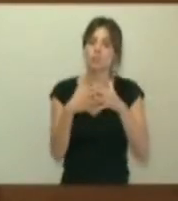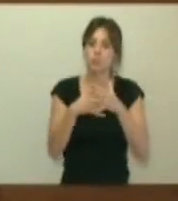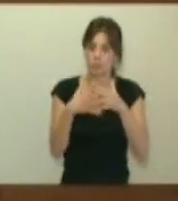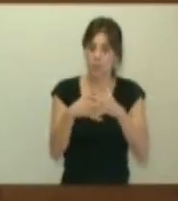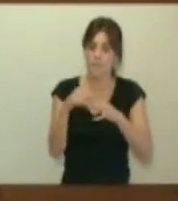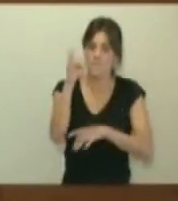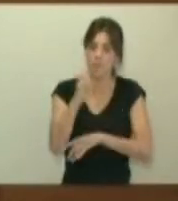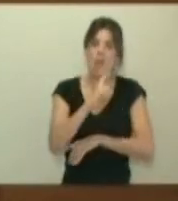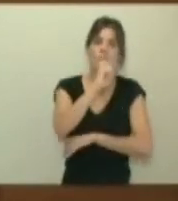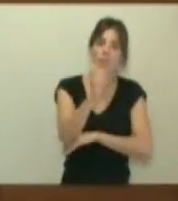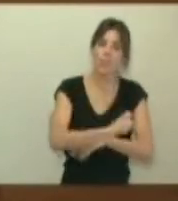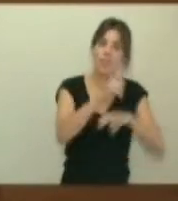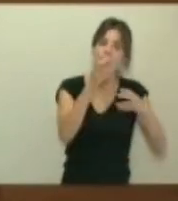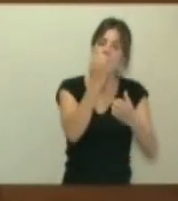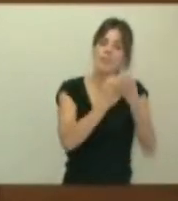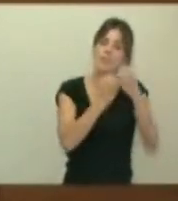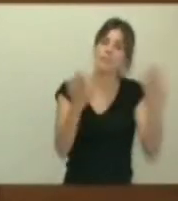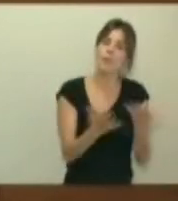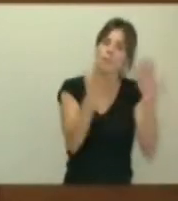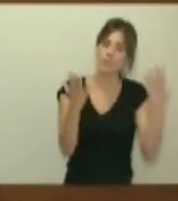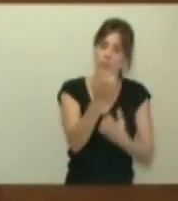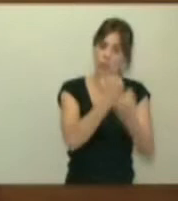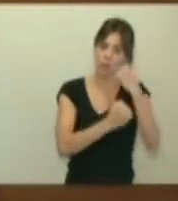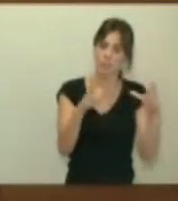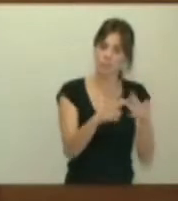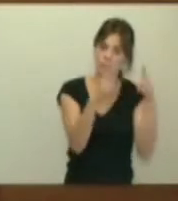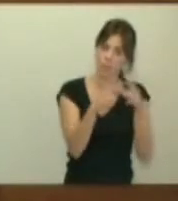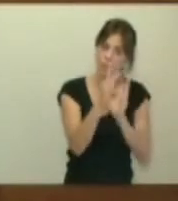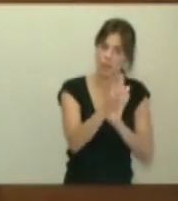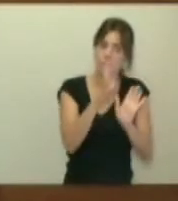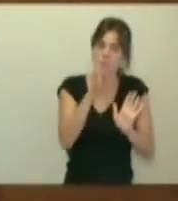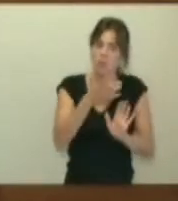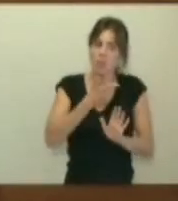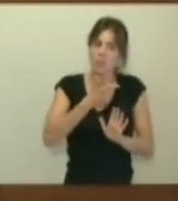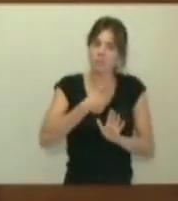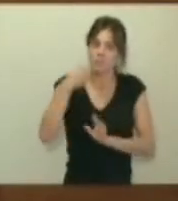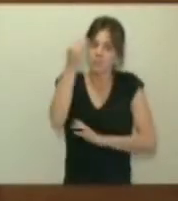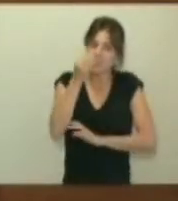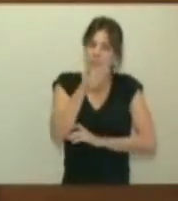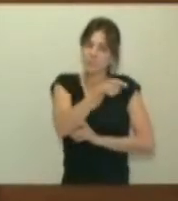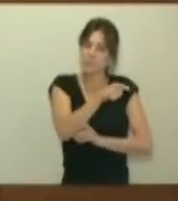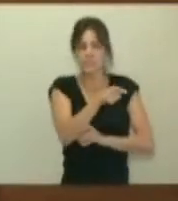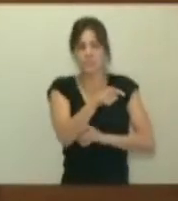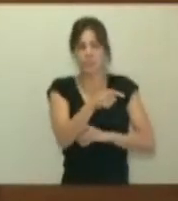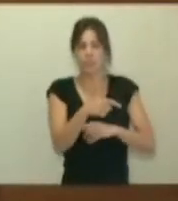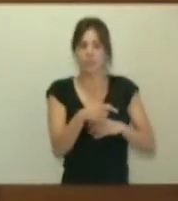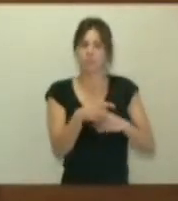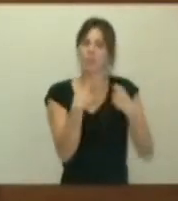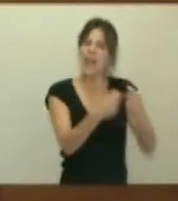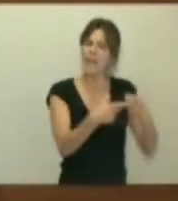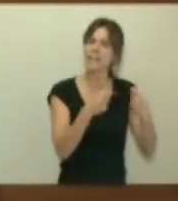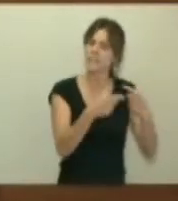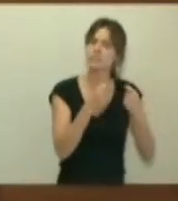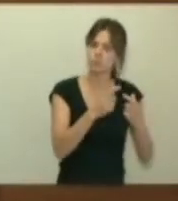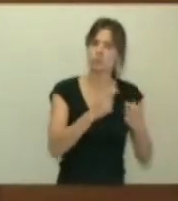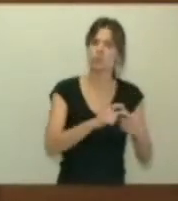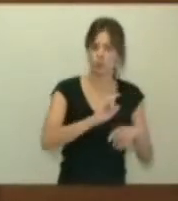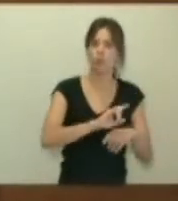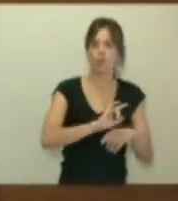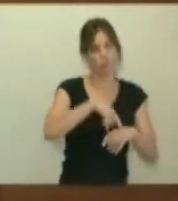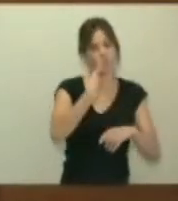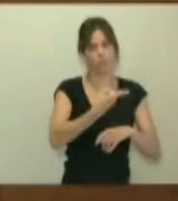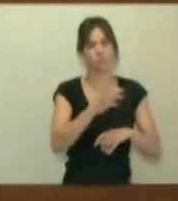Fomento de la Economía Social, que, en nuestra opinión, consume buena parte de los fondos públicos que se destinan a estas tareas y las